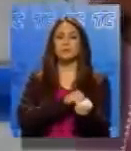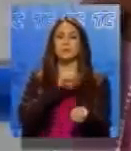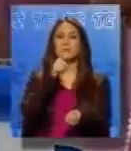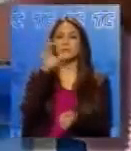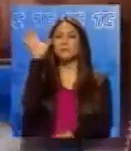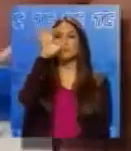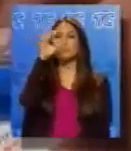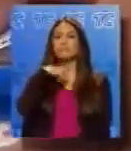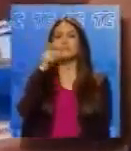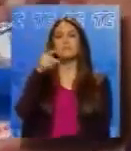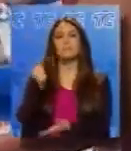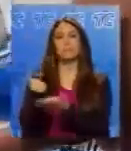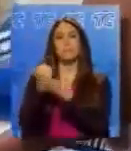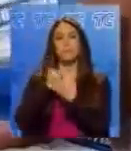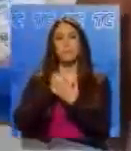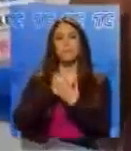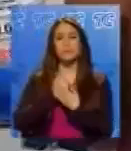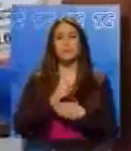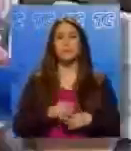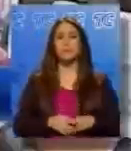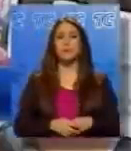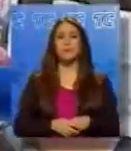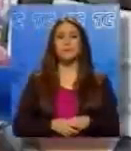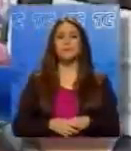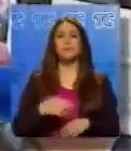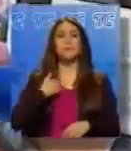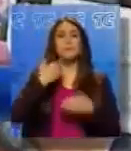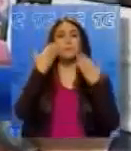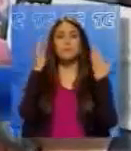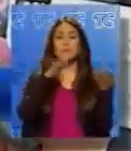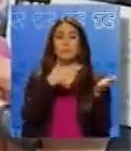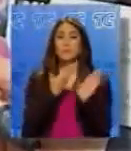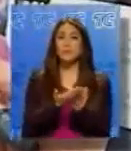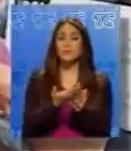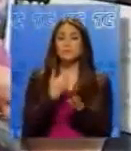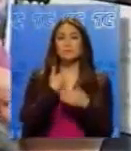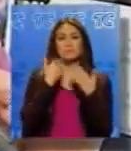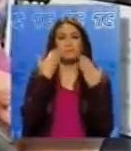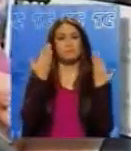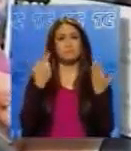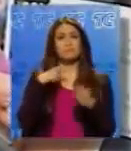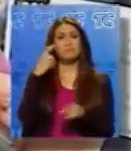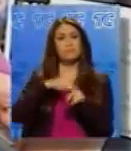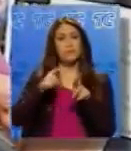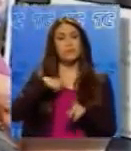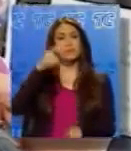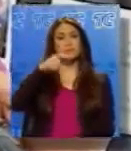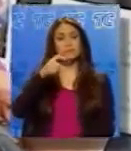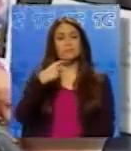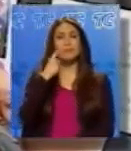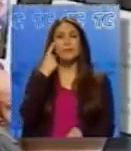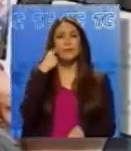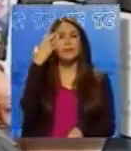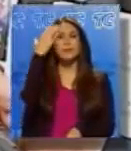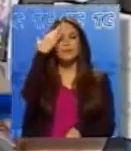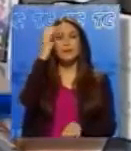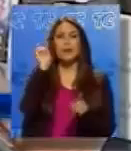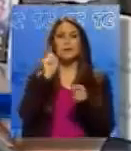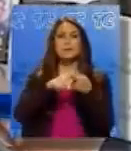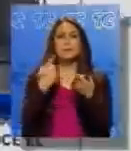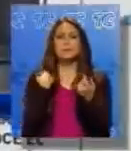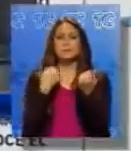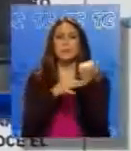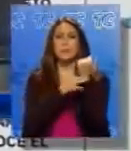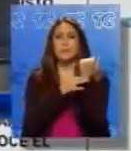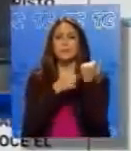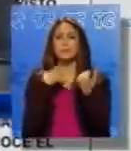para encontrarlo y así aliviar su pena. Puedo estar muerto, pero quiero saber más allá de los huesos dónde está mi hermano para estar